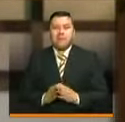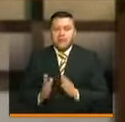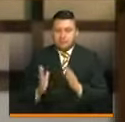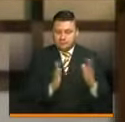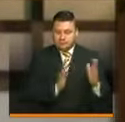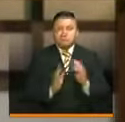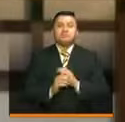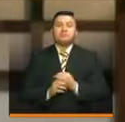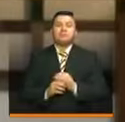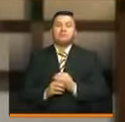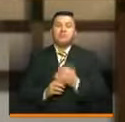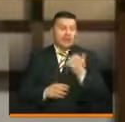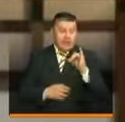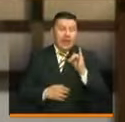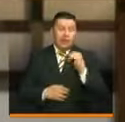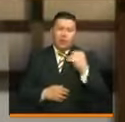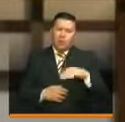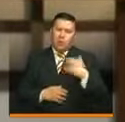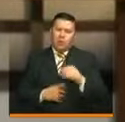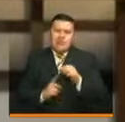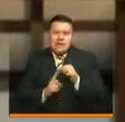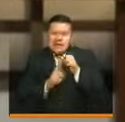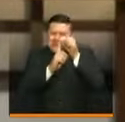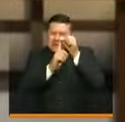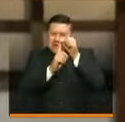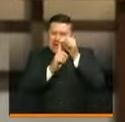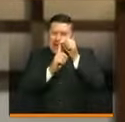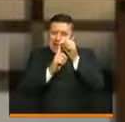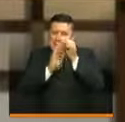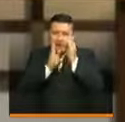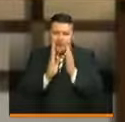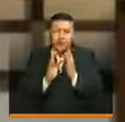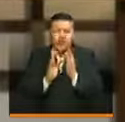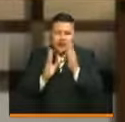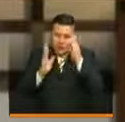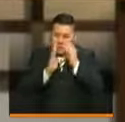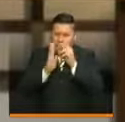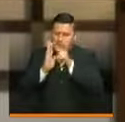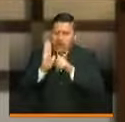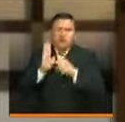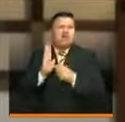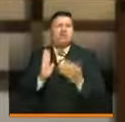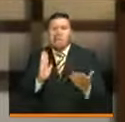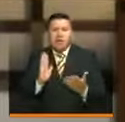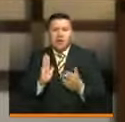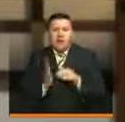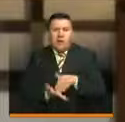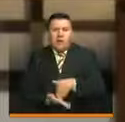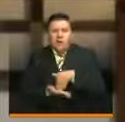otro lado, yo creo que ha sido muy específico el lineamiento que se ha dado y es el hecho de